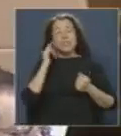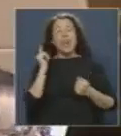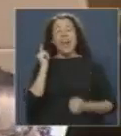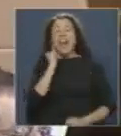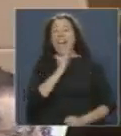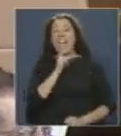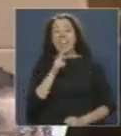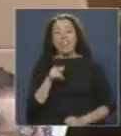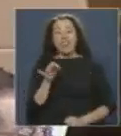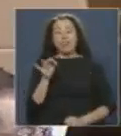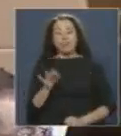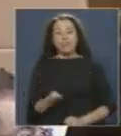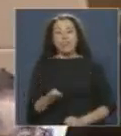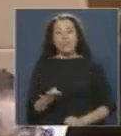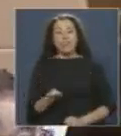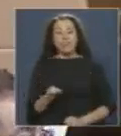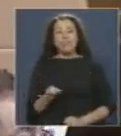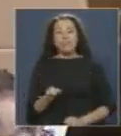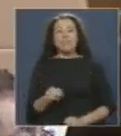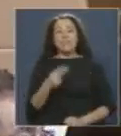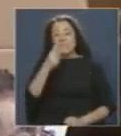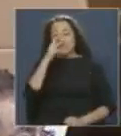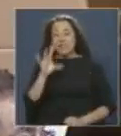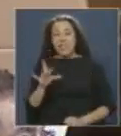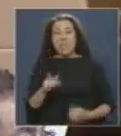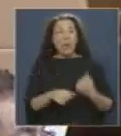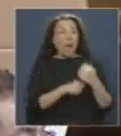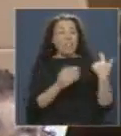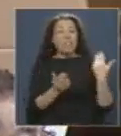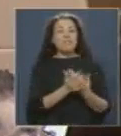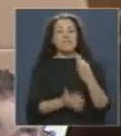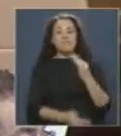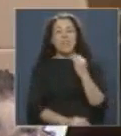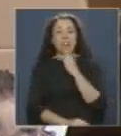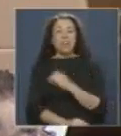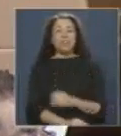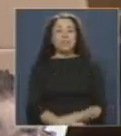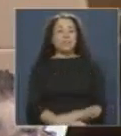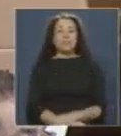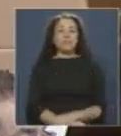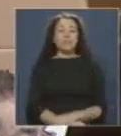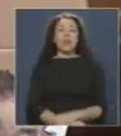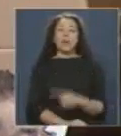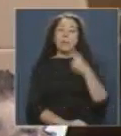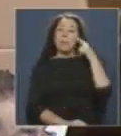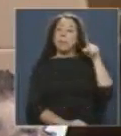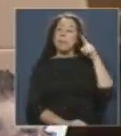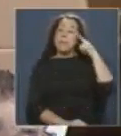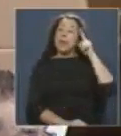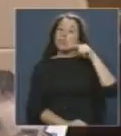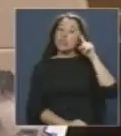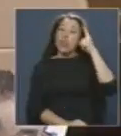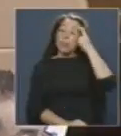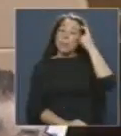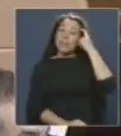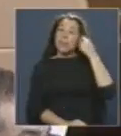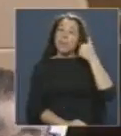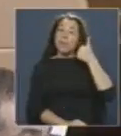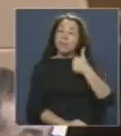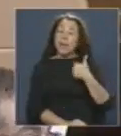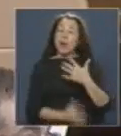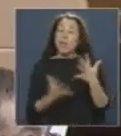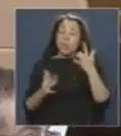tiempo lo ha demostrado, no se tomó en cuenta con el debido